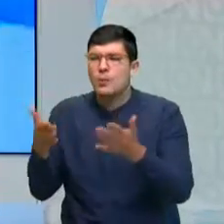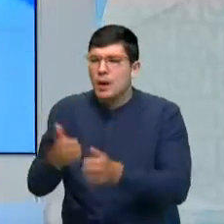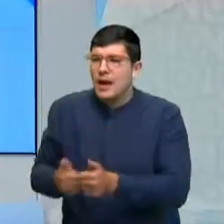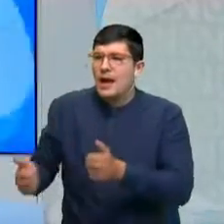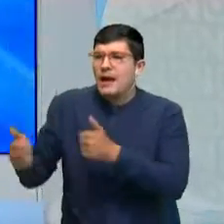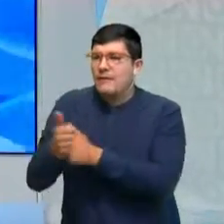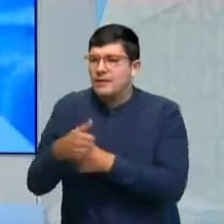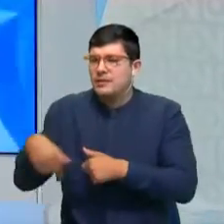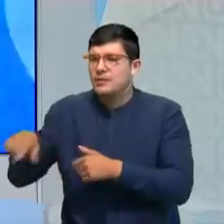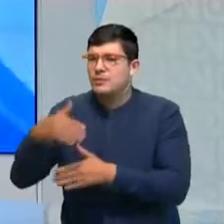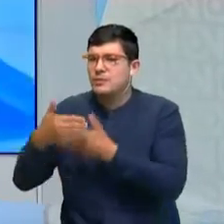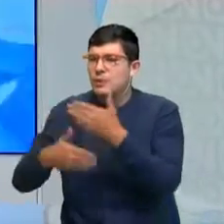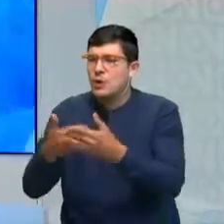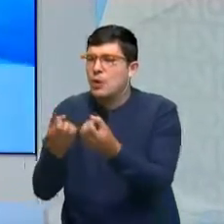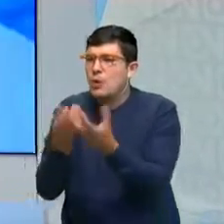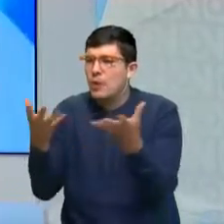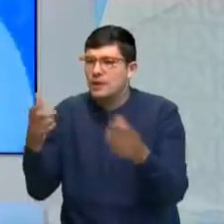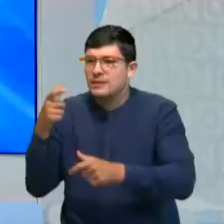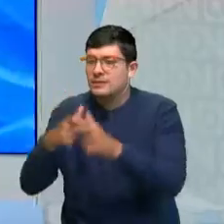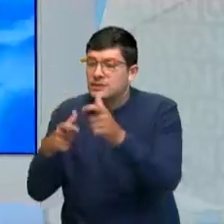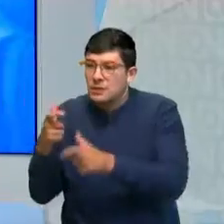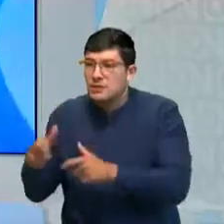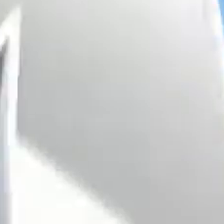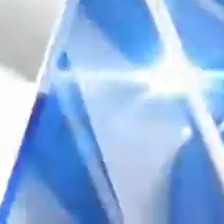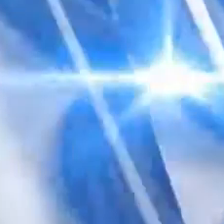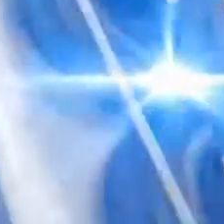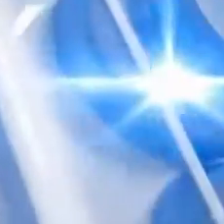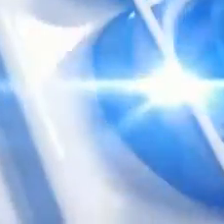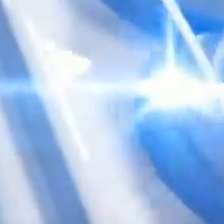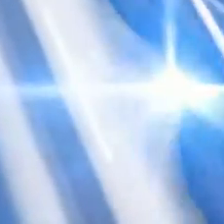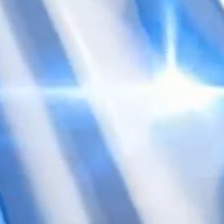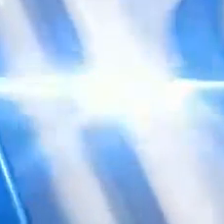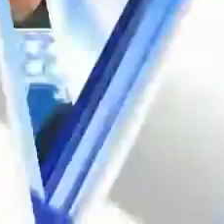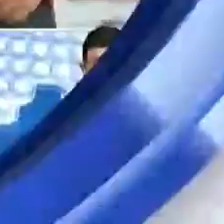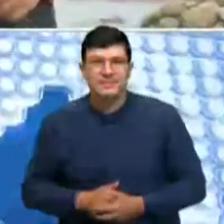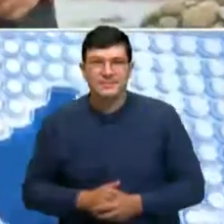cuántos uniformados hay en esta trocha samir adelante